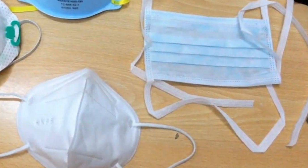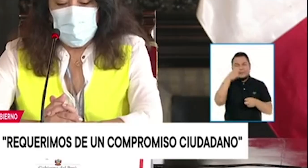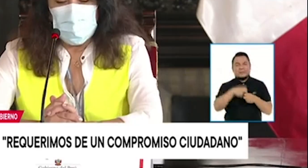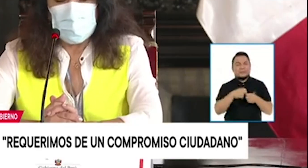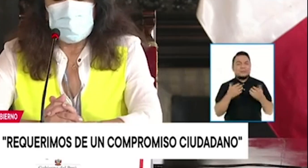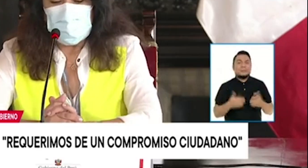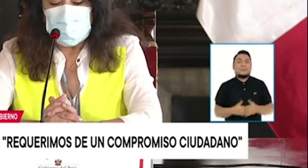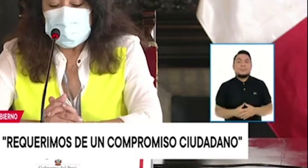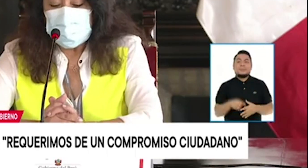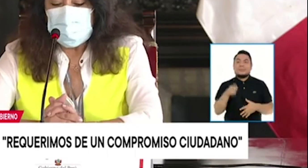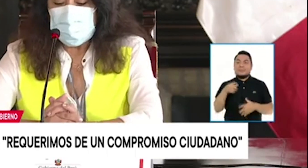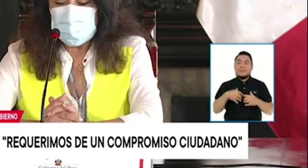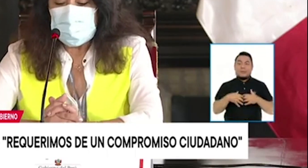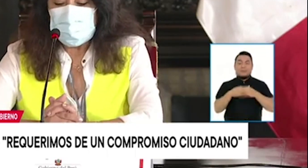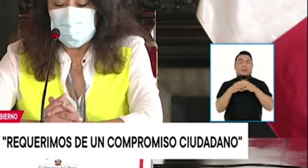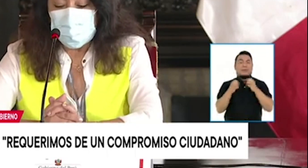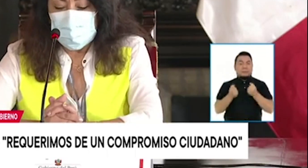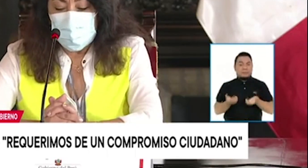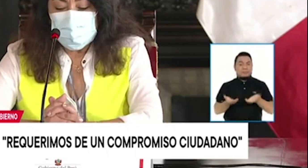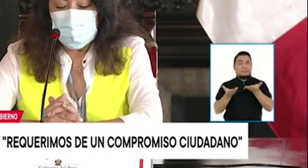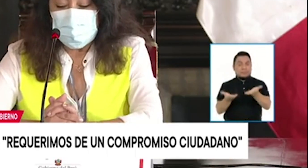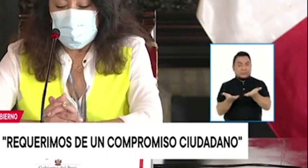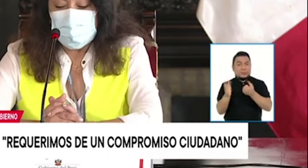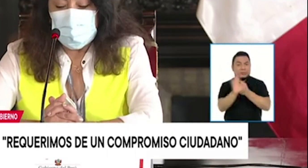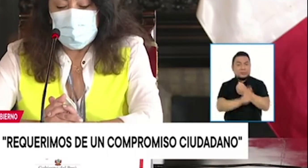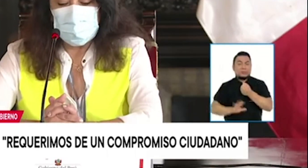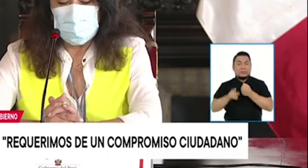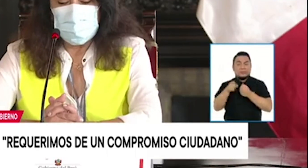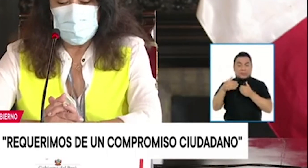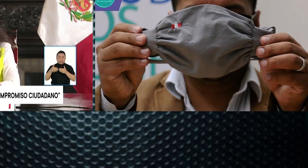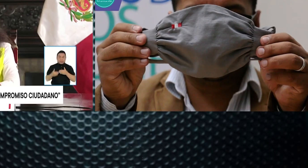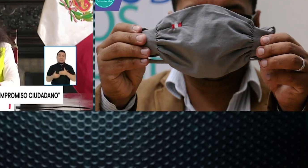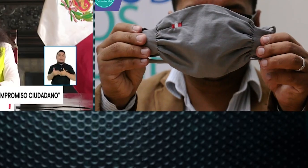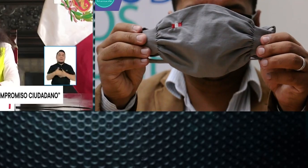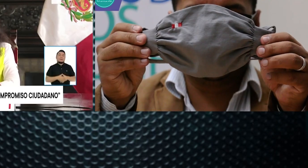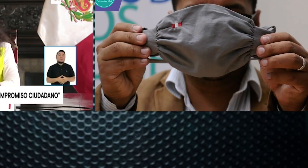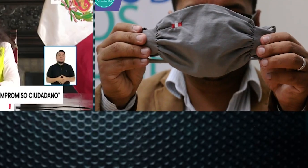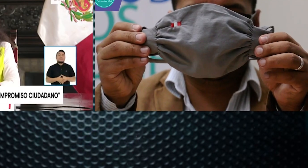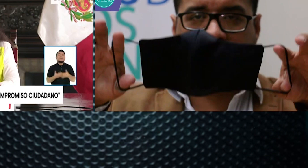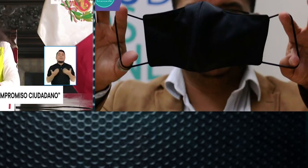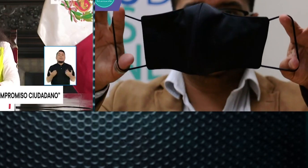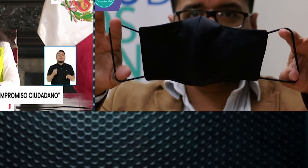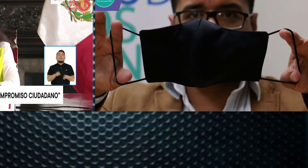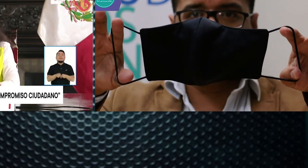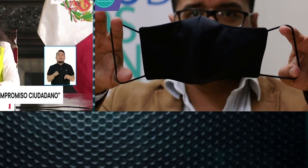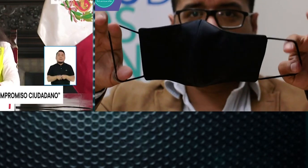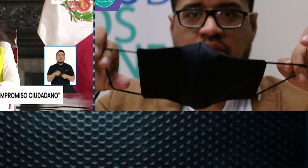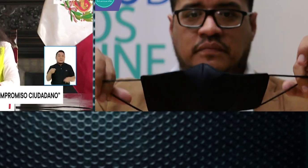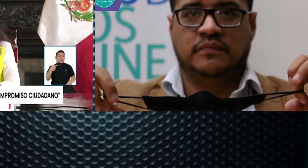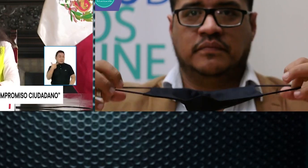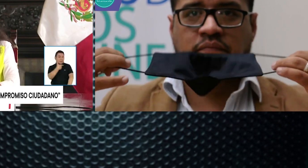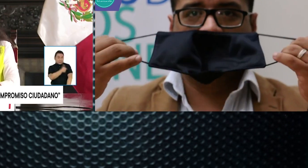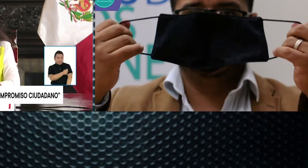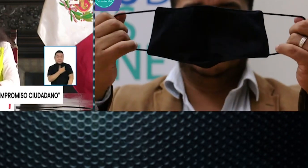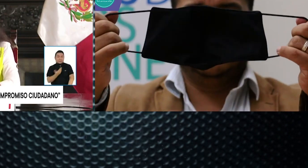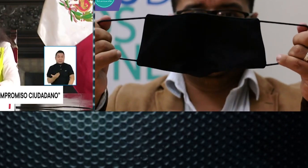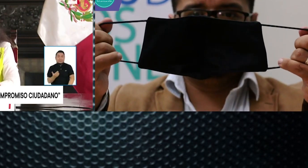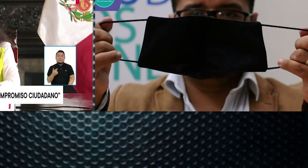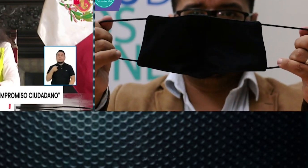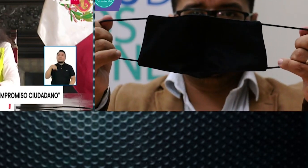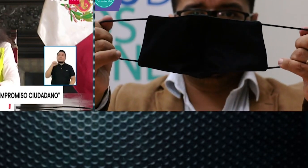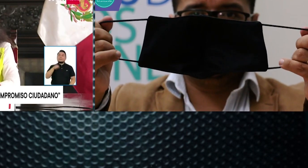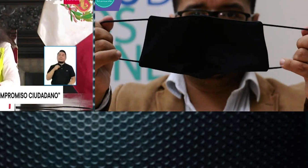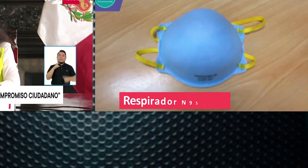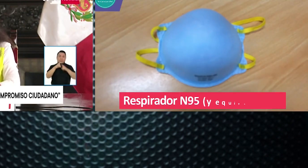Para fortalecer las medidas de seguridad en adelante, así como las vacunas, las